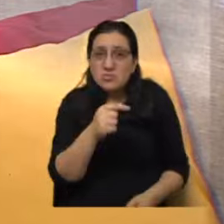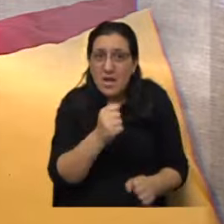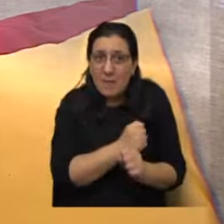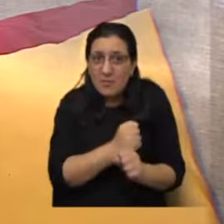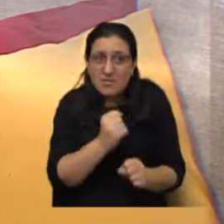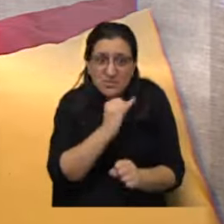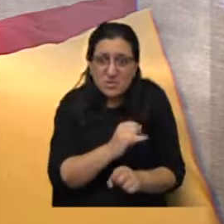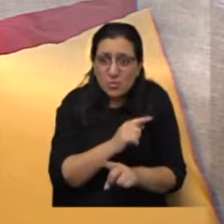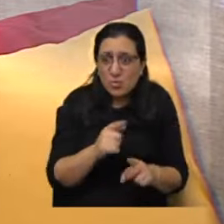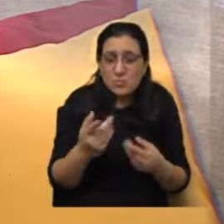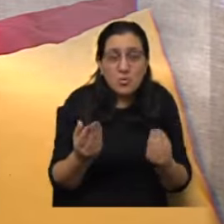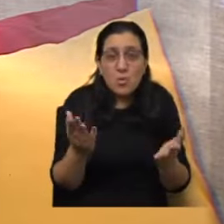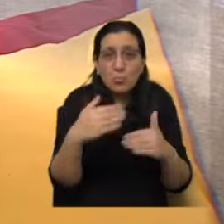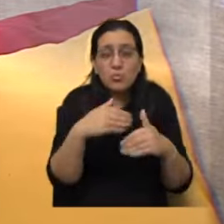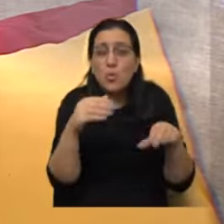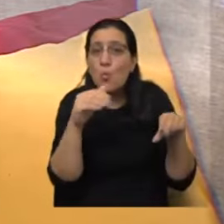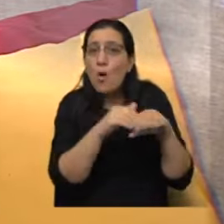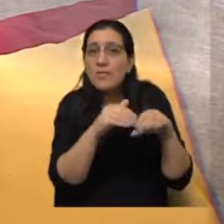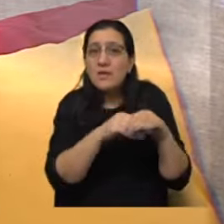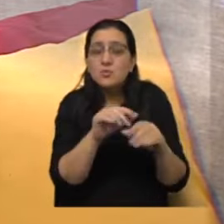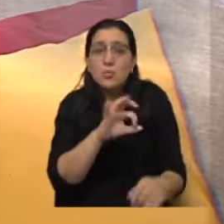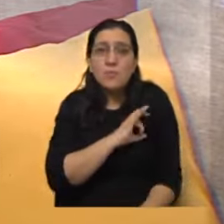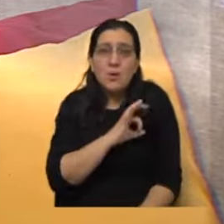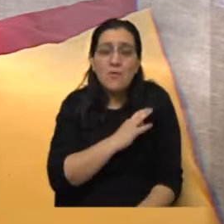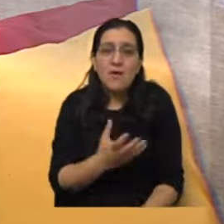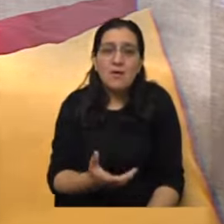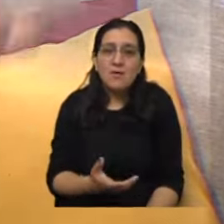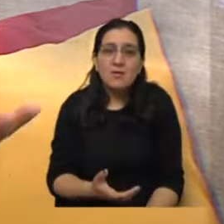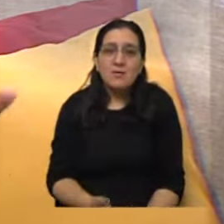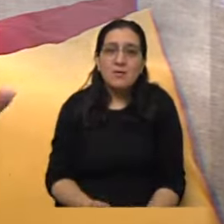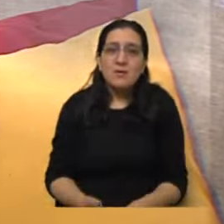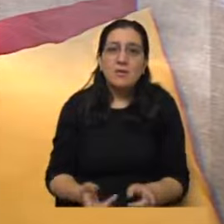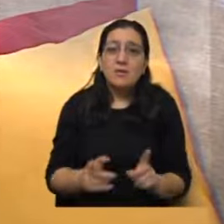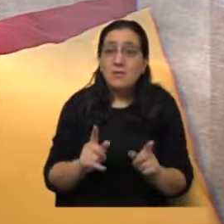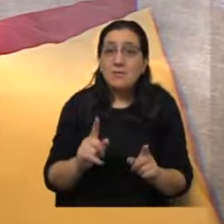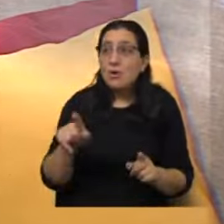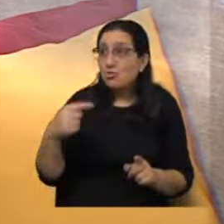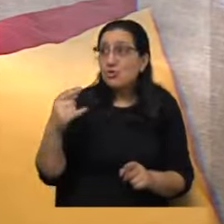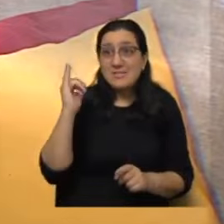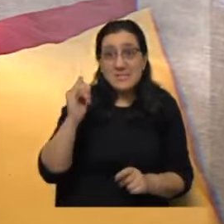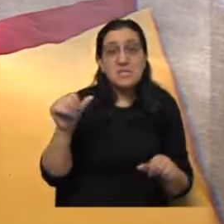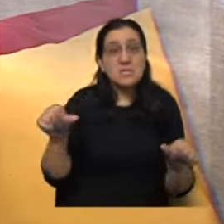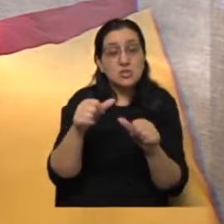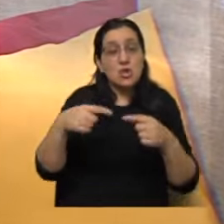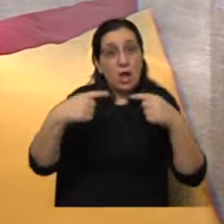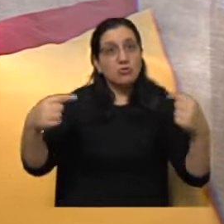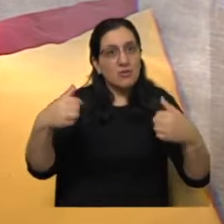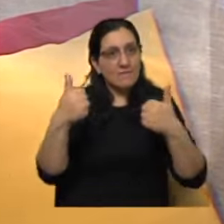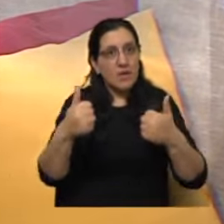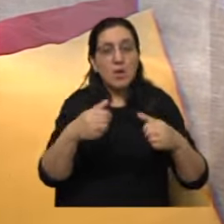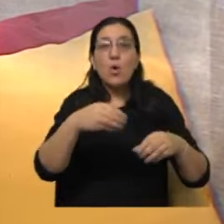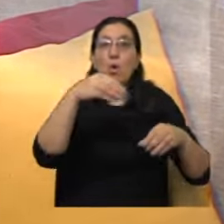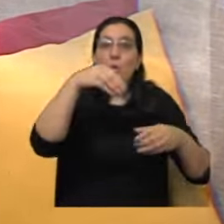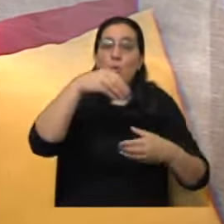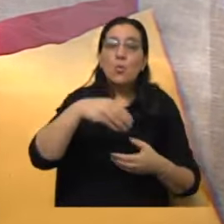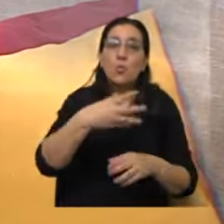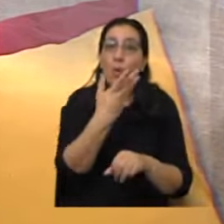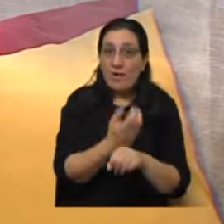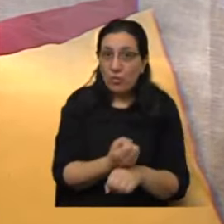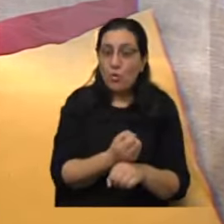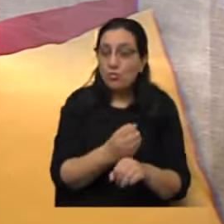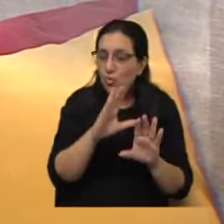acreditaron que no pudieron guardar su prueba. Y sobre todo el resto, que sí hizo las cosas bien y que sí el mecanismo